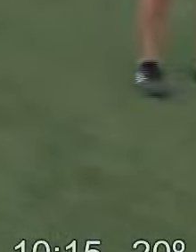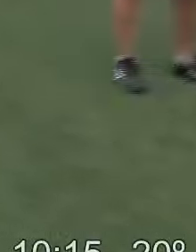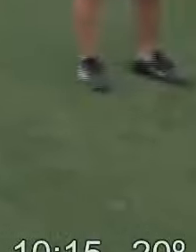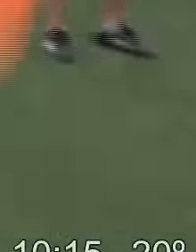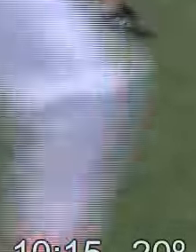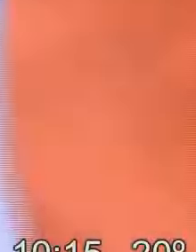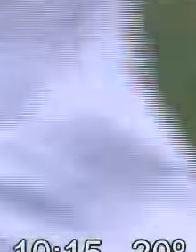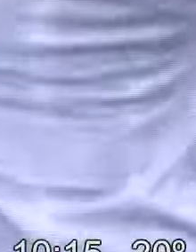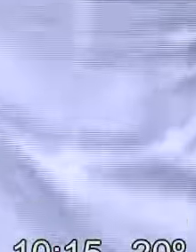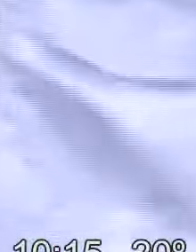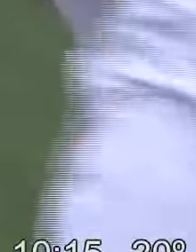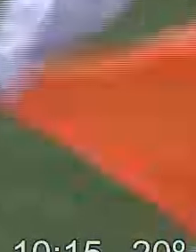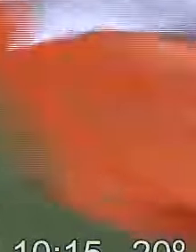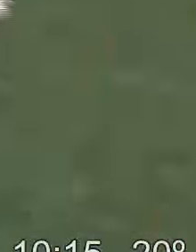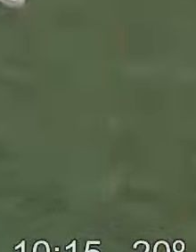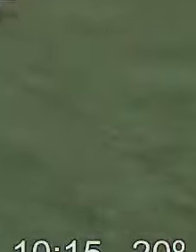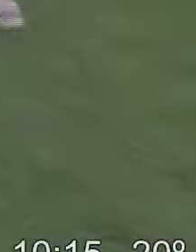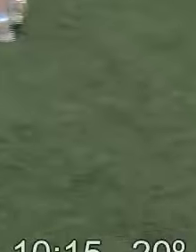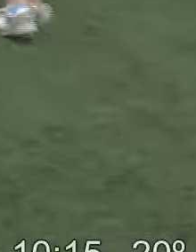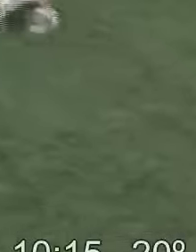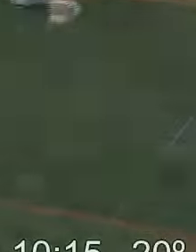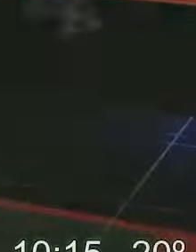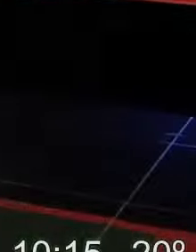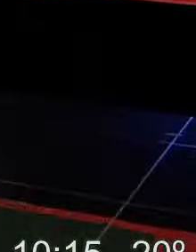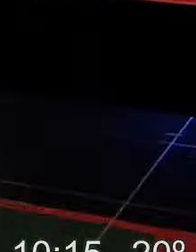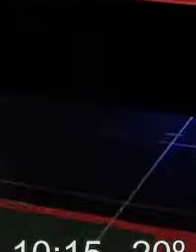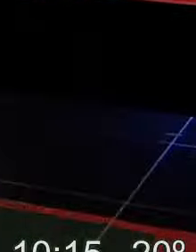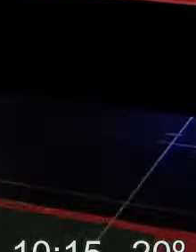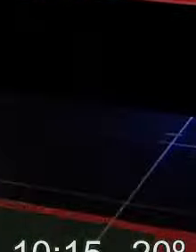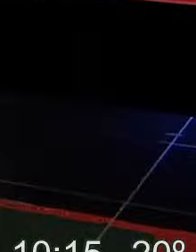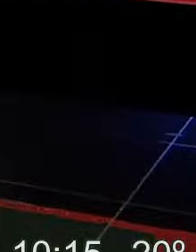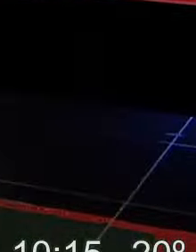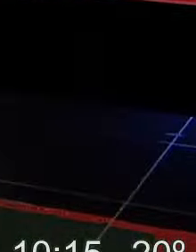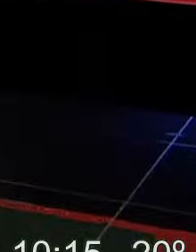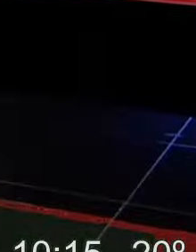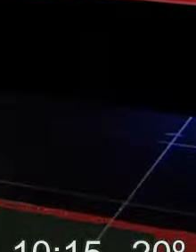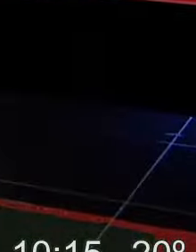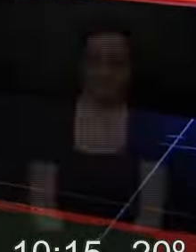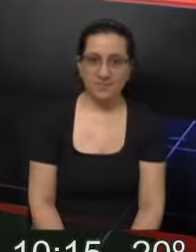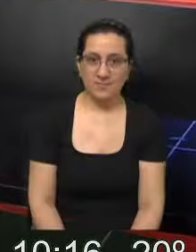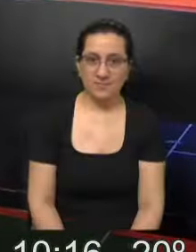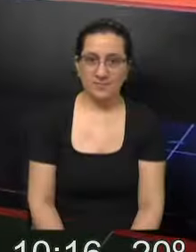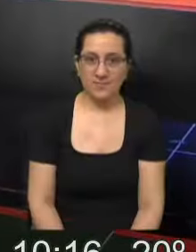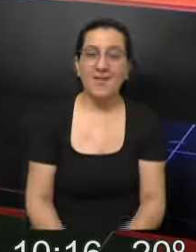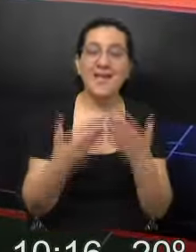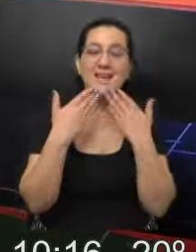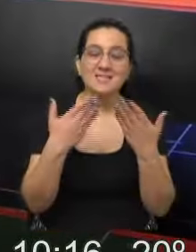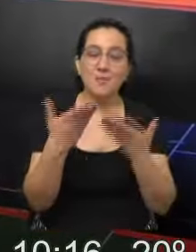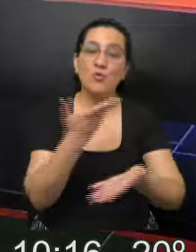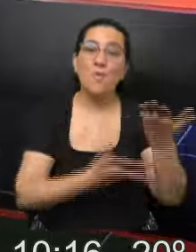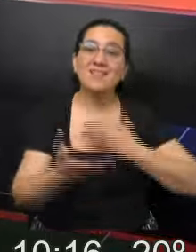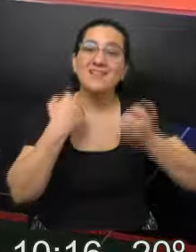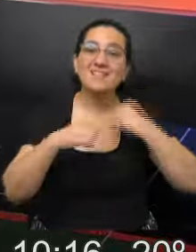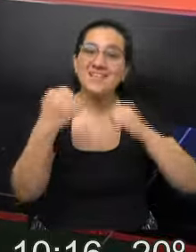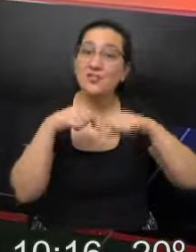estribillo qué maravilla J Muchísimas gracias por compartir este momento este ensayo en vivo y en directo con